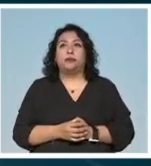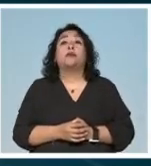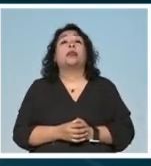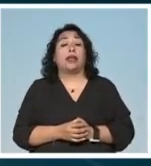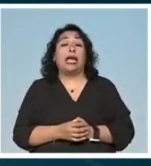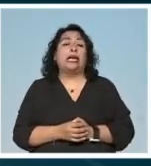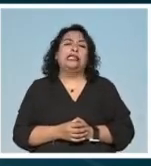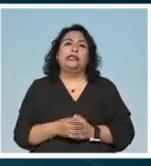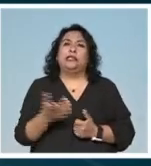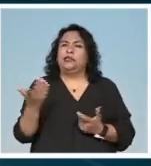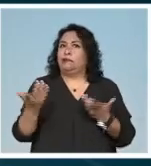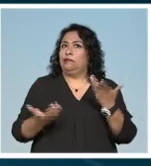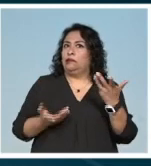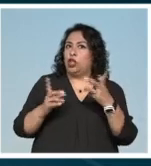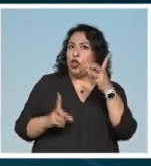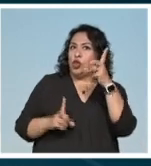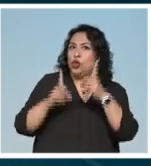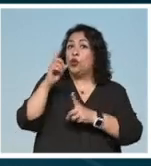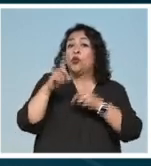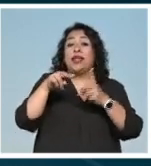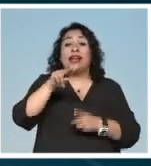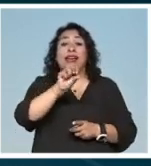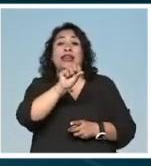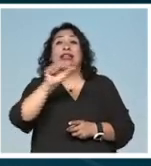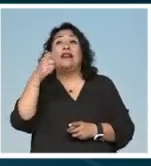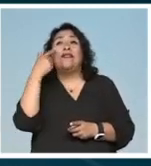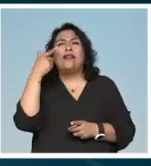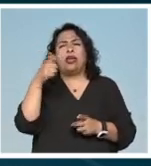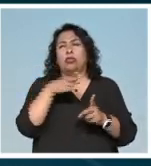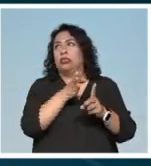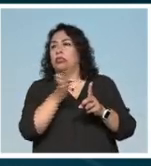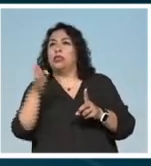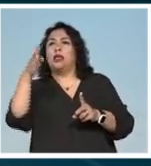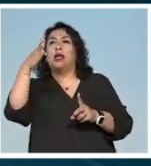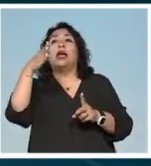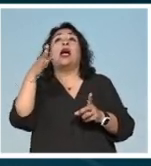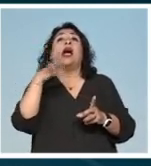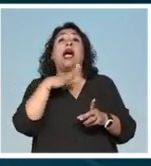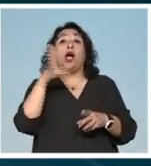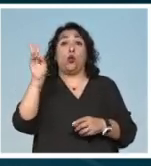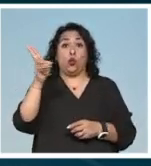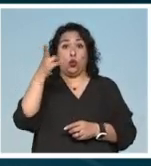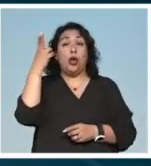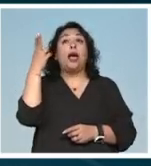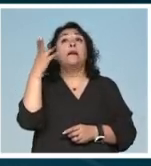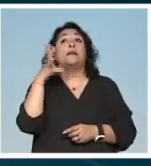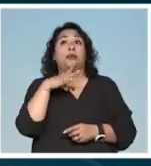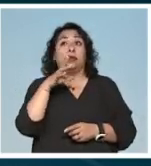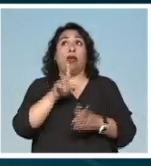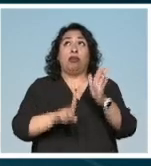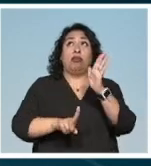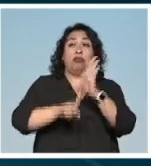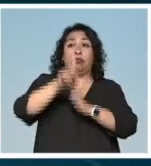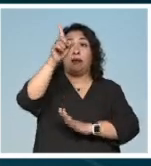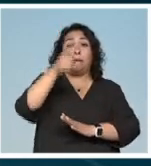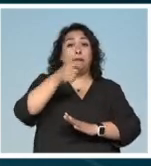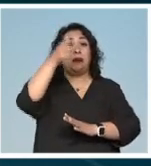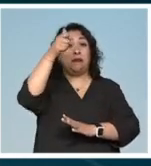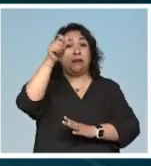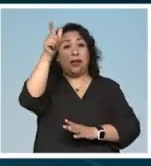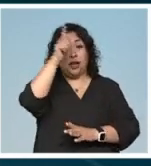Y en medio de la incertidumbre, porque la NASA registró un desvío en la trayectoria de la nave, ya la UNAM está en el espacio con su primera